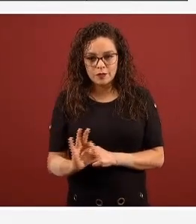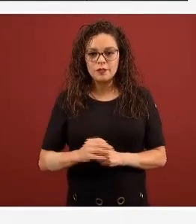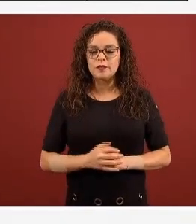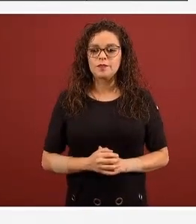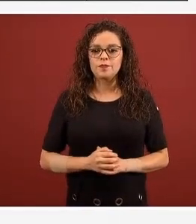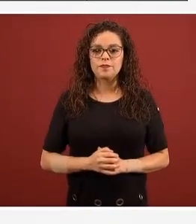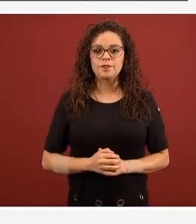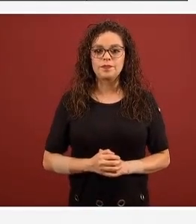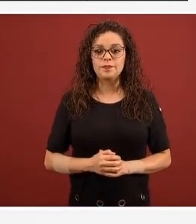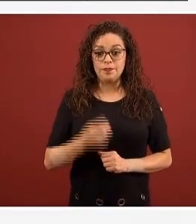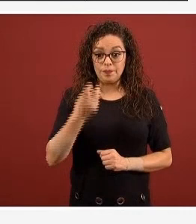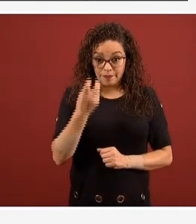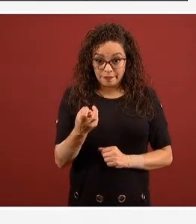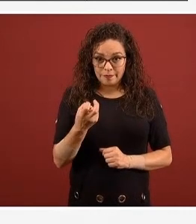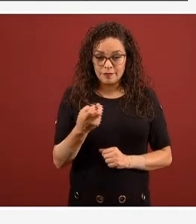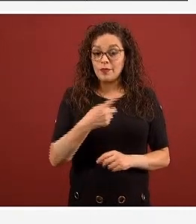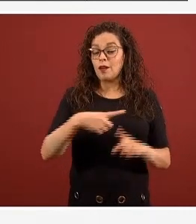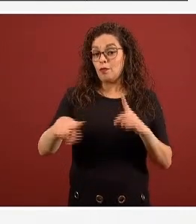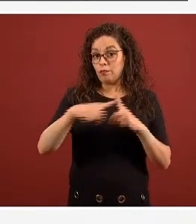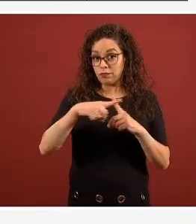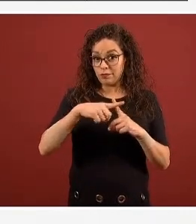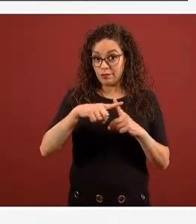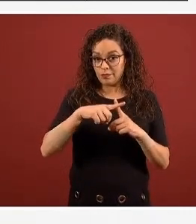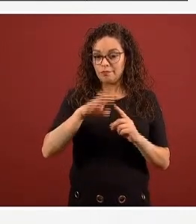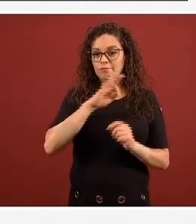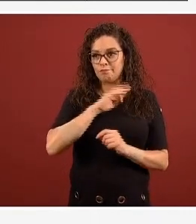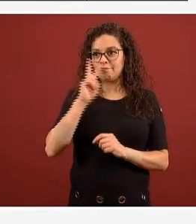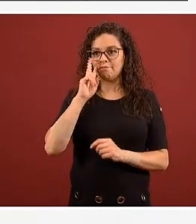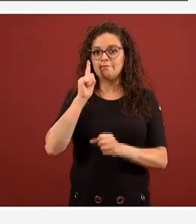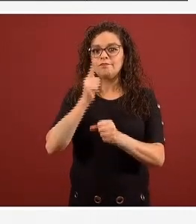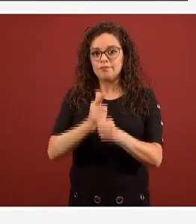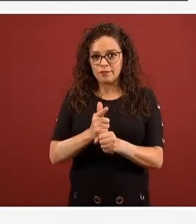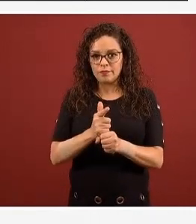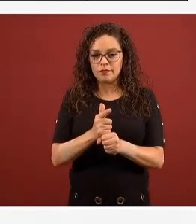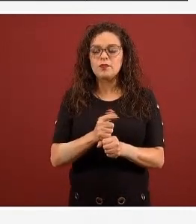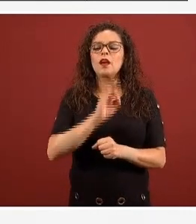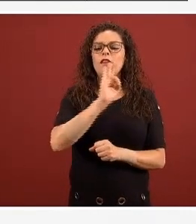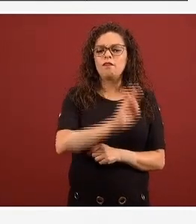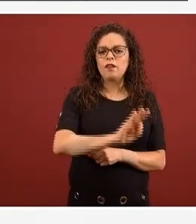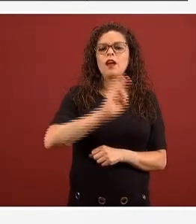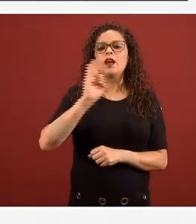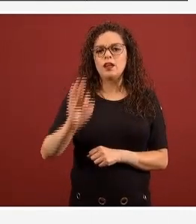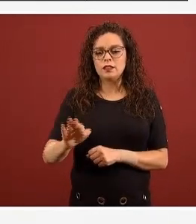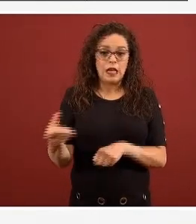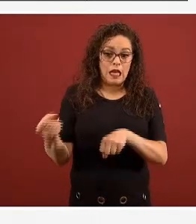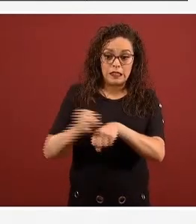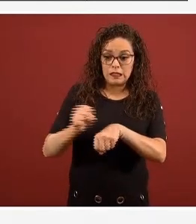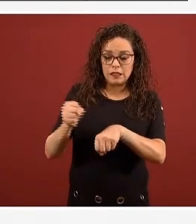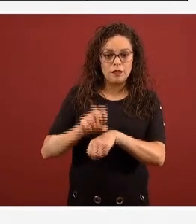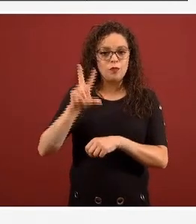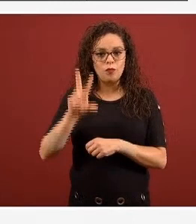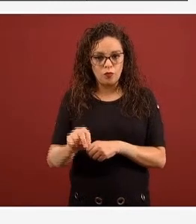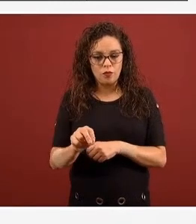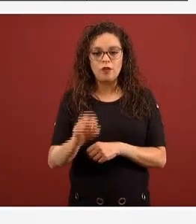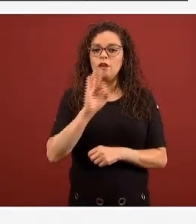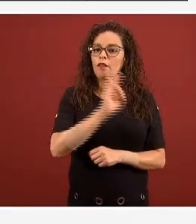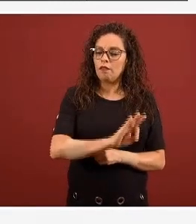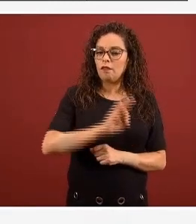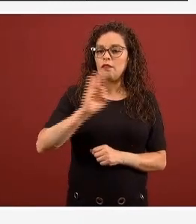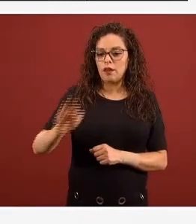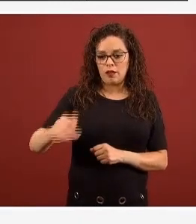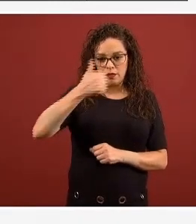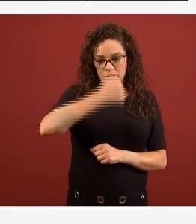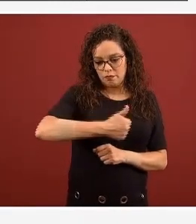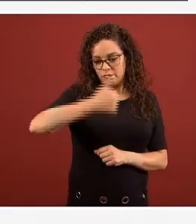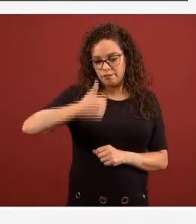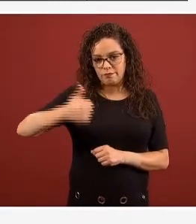entonces cómo ya la positividad, y esto es, como lo pueden ver, es por fecha, no es por semana epidemiológica, sino es por cada una de las fechas,